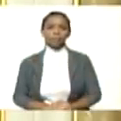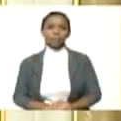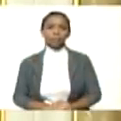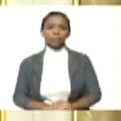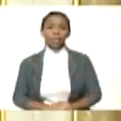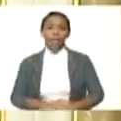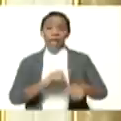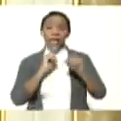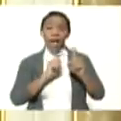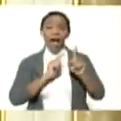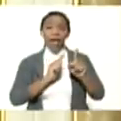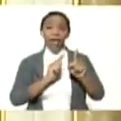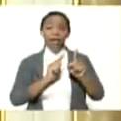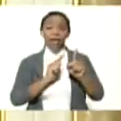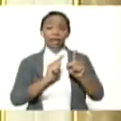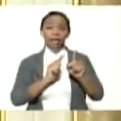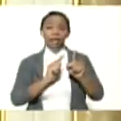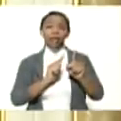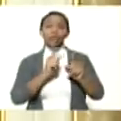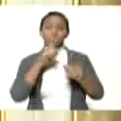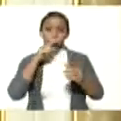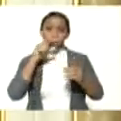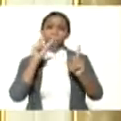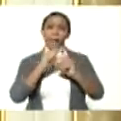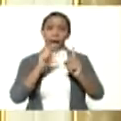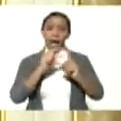Y allí estuvo su palabra,